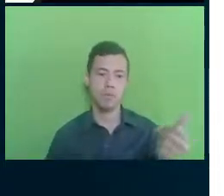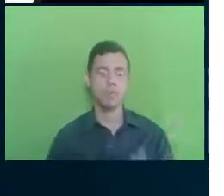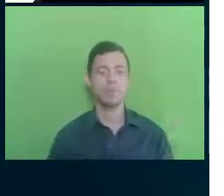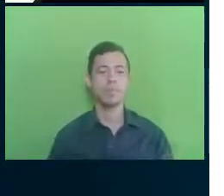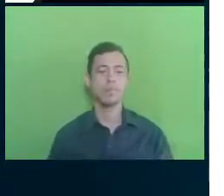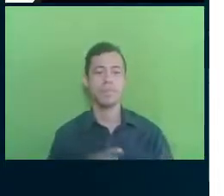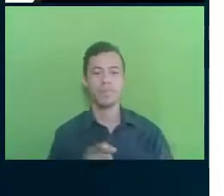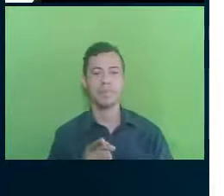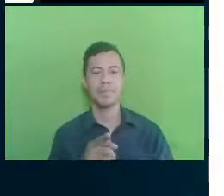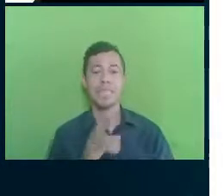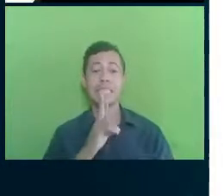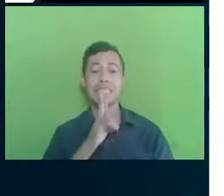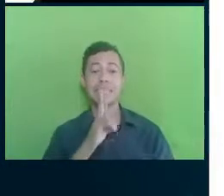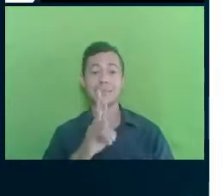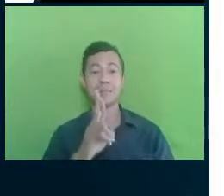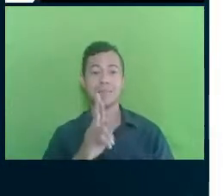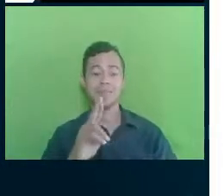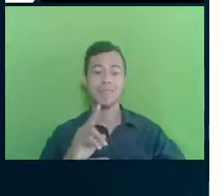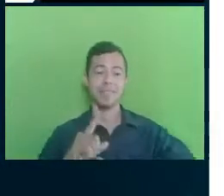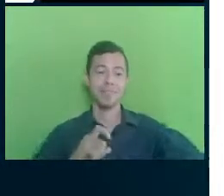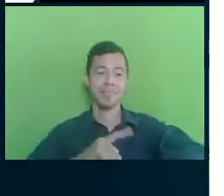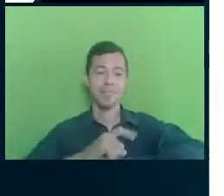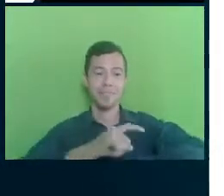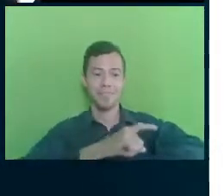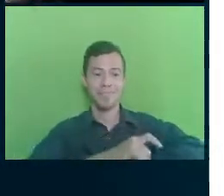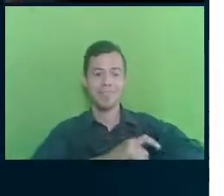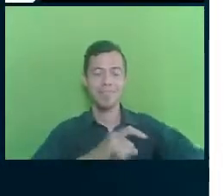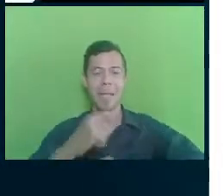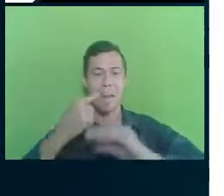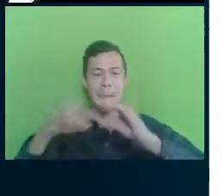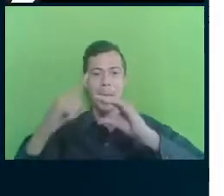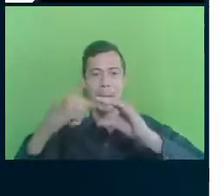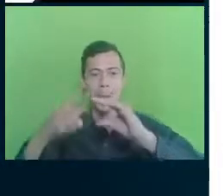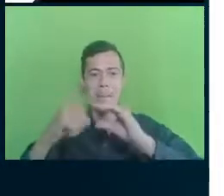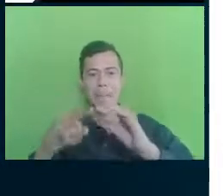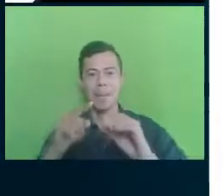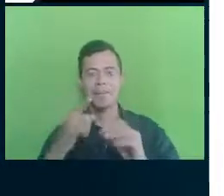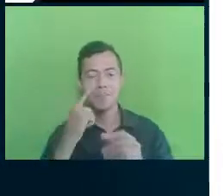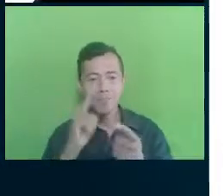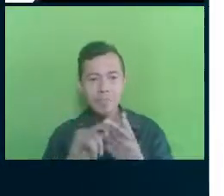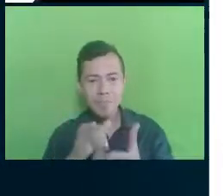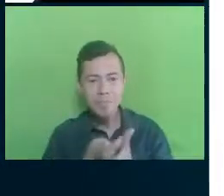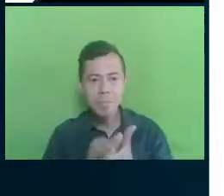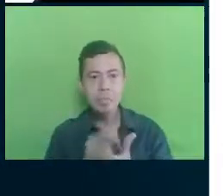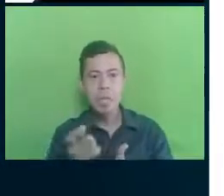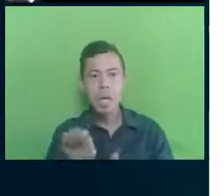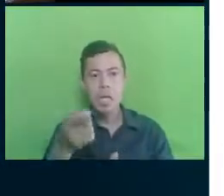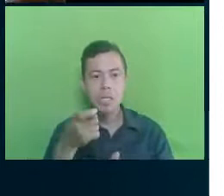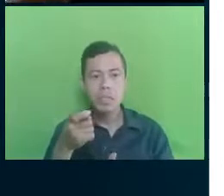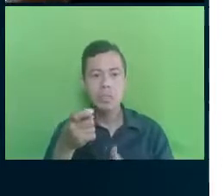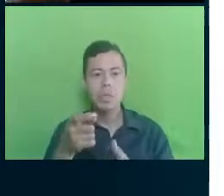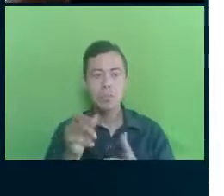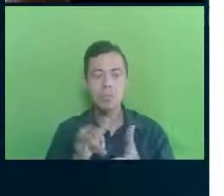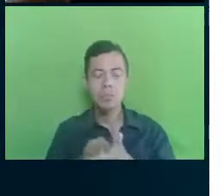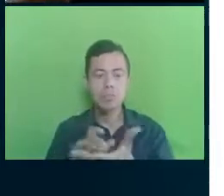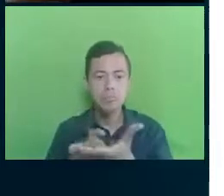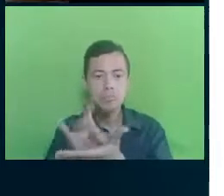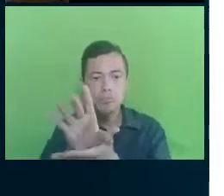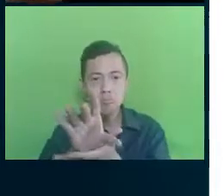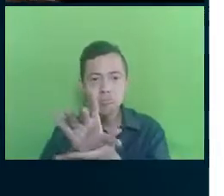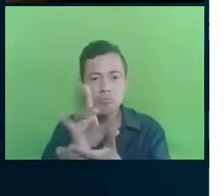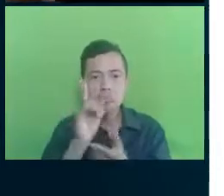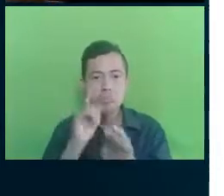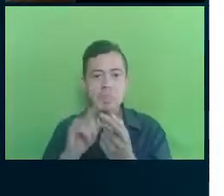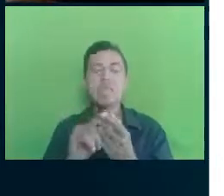varios de ustedes ya lo han utilizado, otro producto o servicio que es bastante gratuito, pero desde hace un par de años ya lanzamos una funcionalidad que